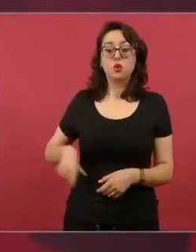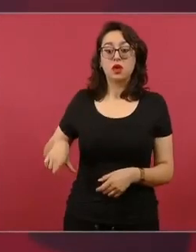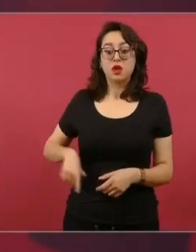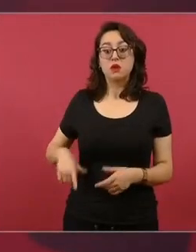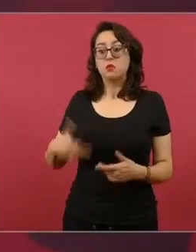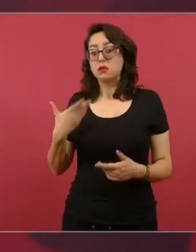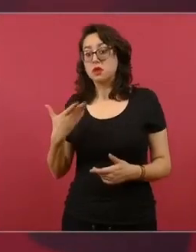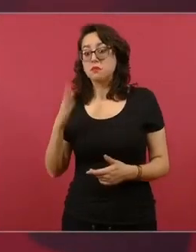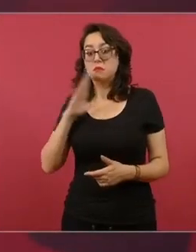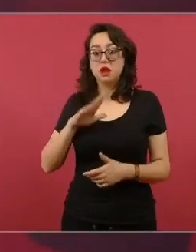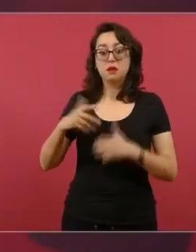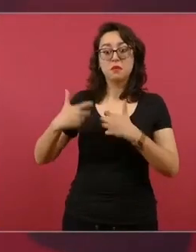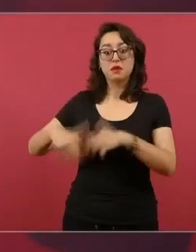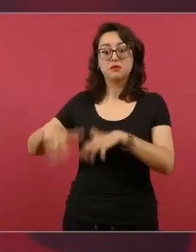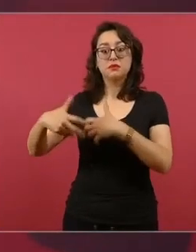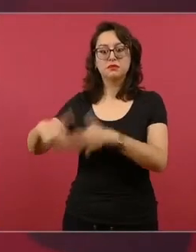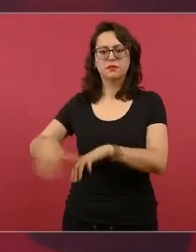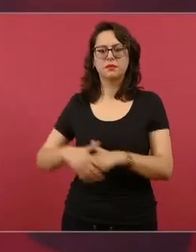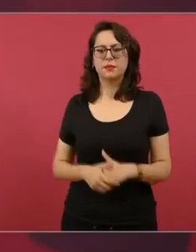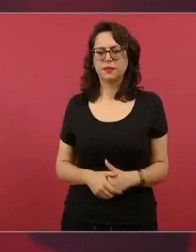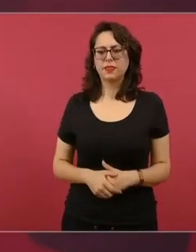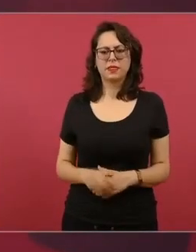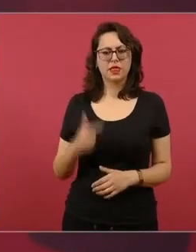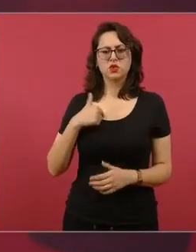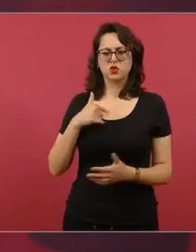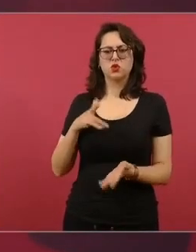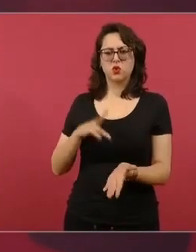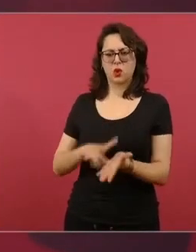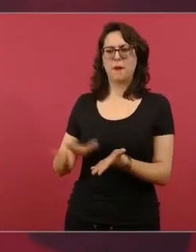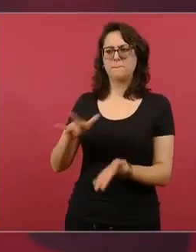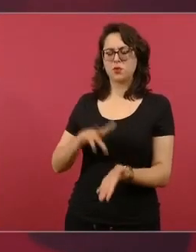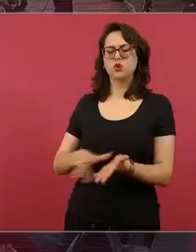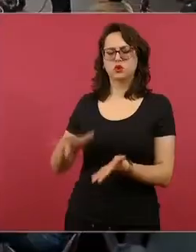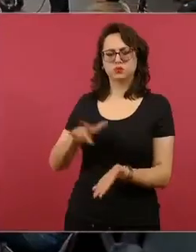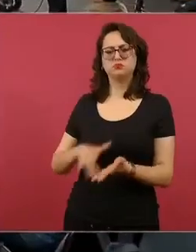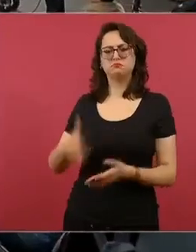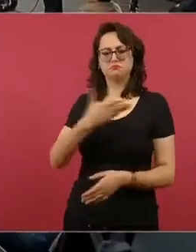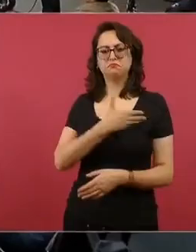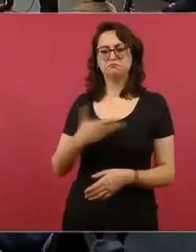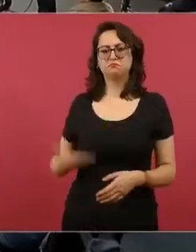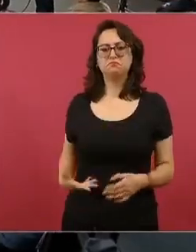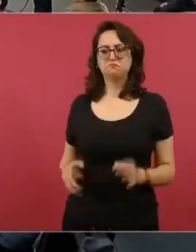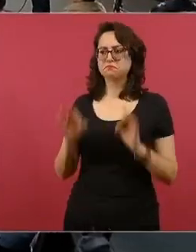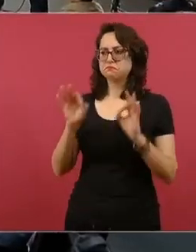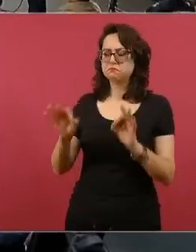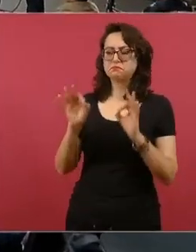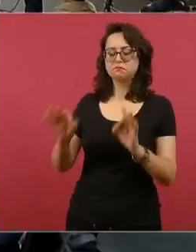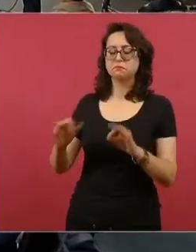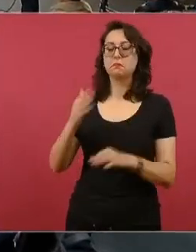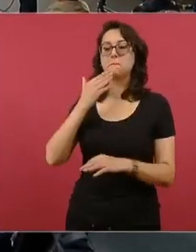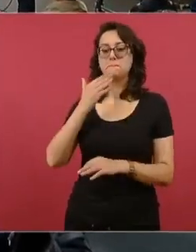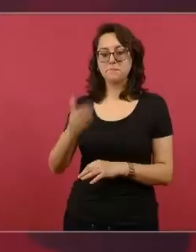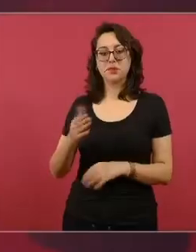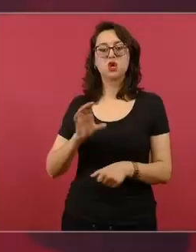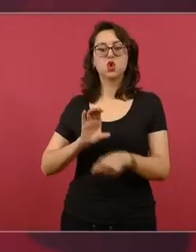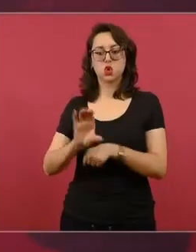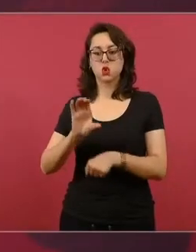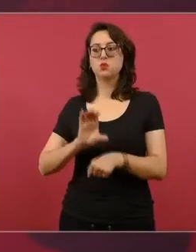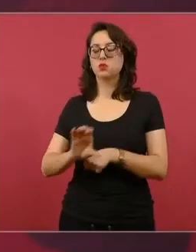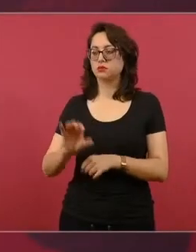gran presidente, Gustavo Petro. un gran presidente de